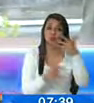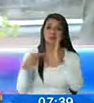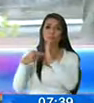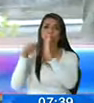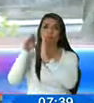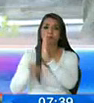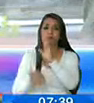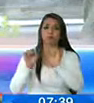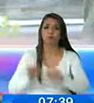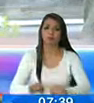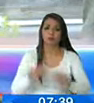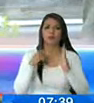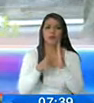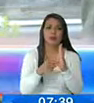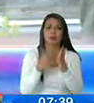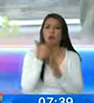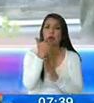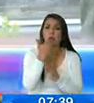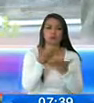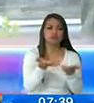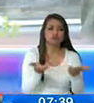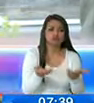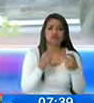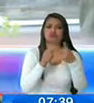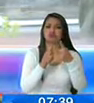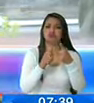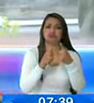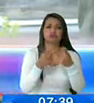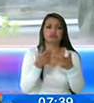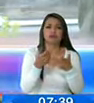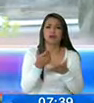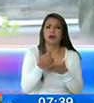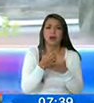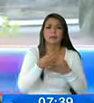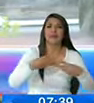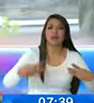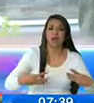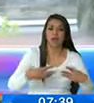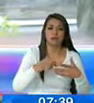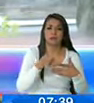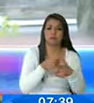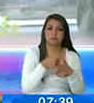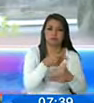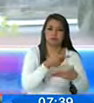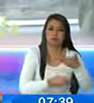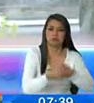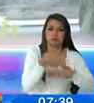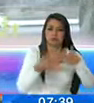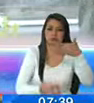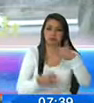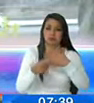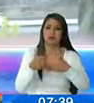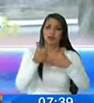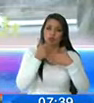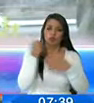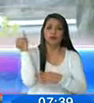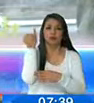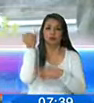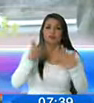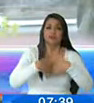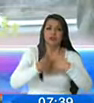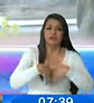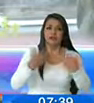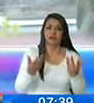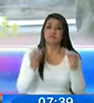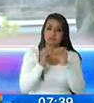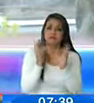sobre todo a bienes de capital, insumos intermedios, materias primas, lo cual significa que va a haber una mayor actividad industrial y por lo tanto